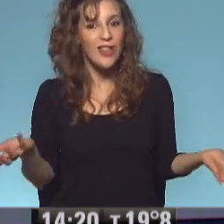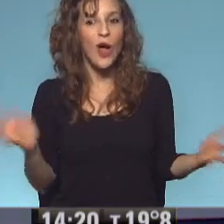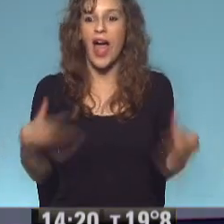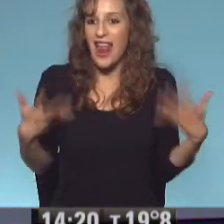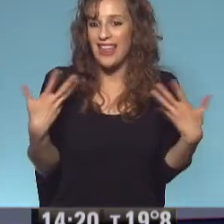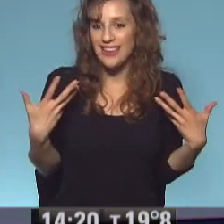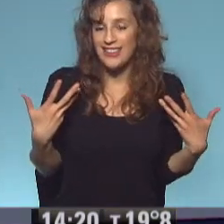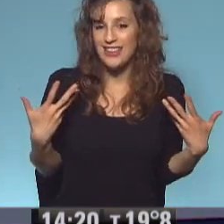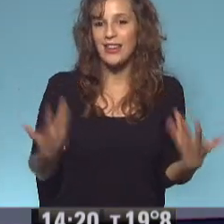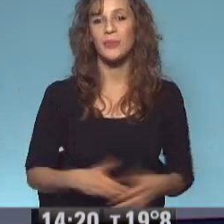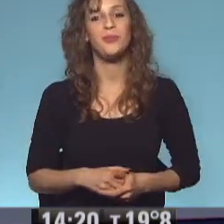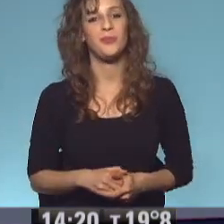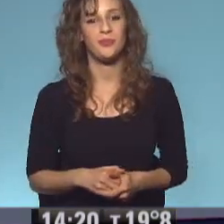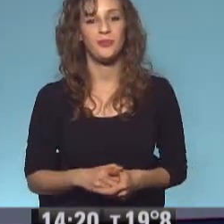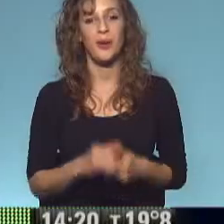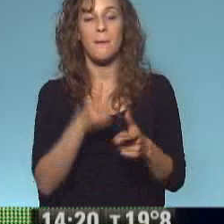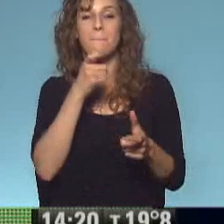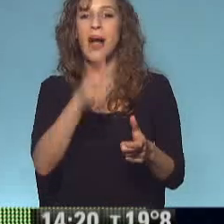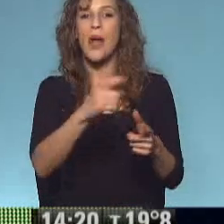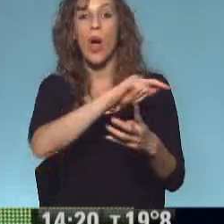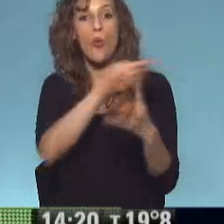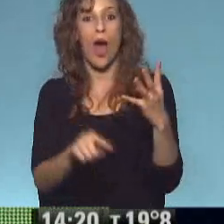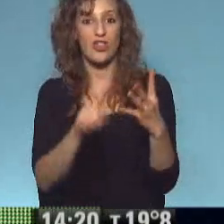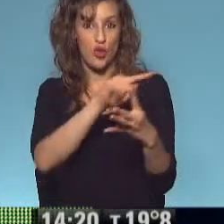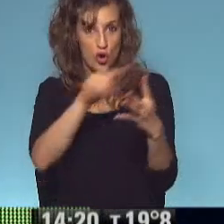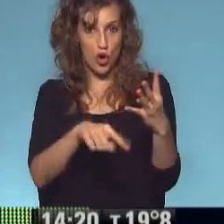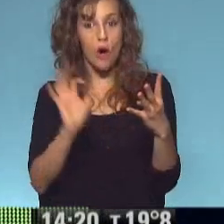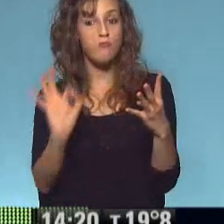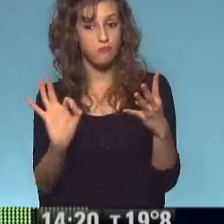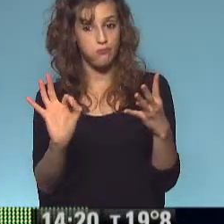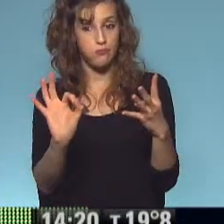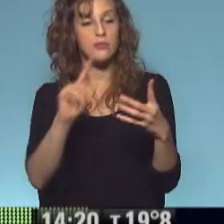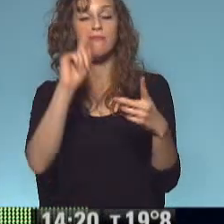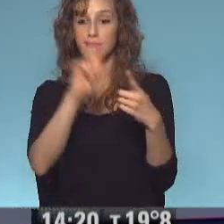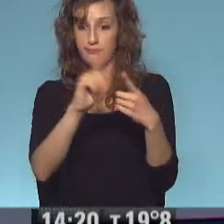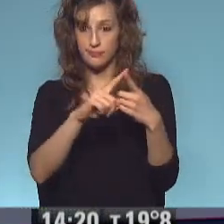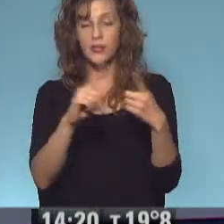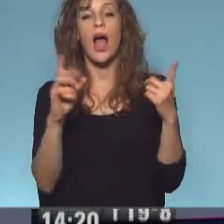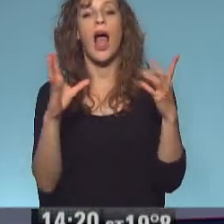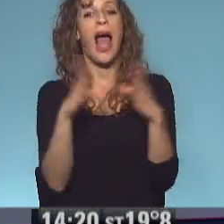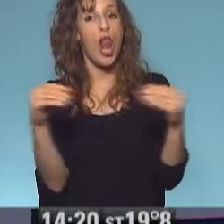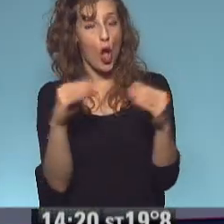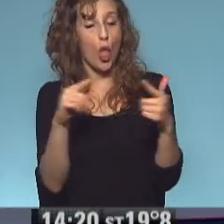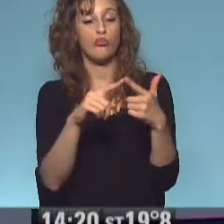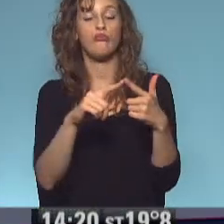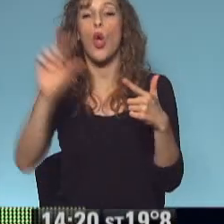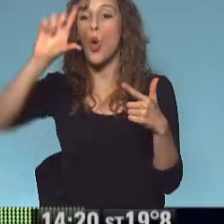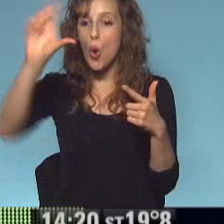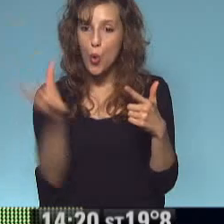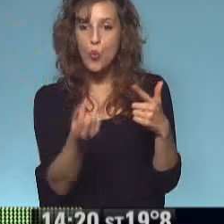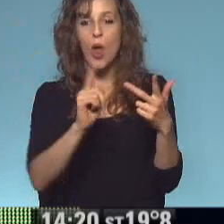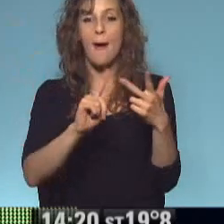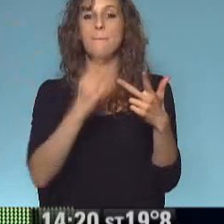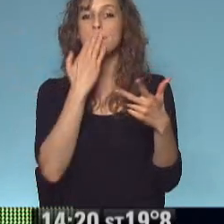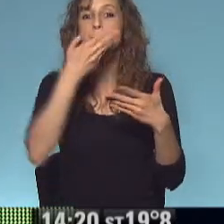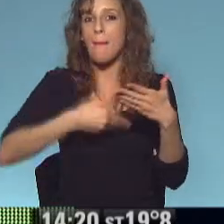es blanca. Pero alegría no es blanca. Entonces fue algodón. Algodón. Luna. Luna. Y papel.